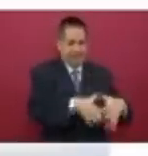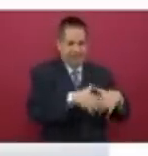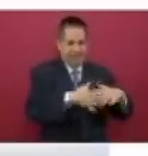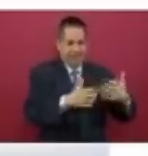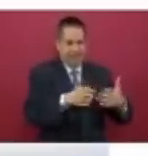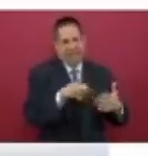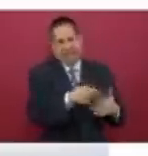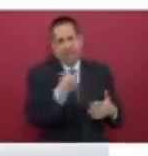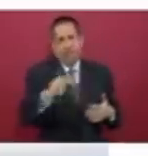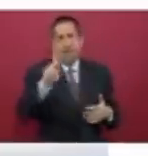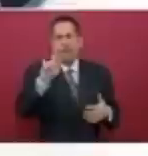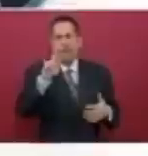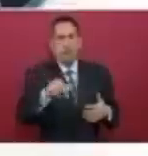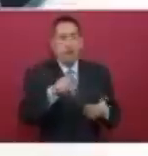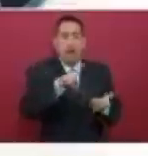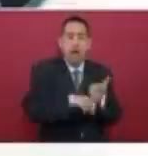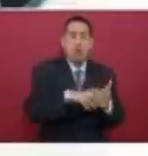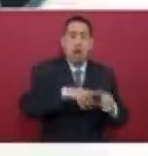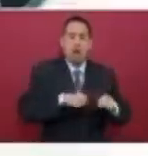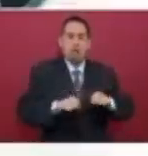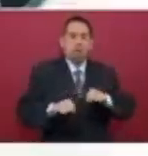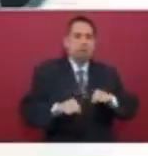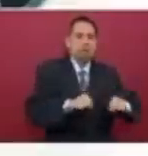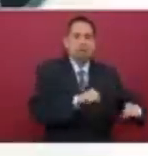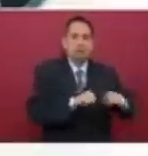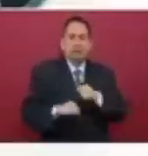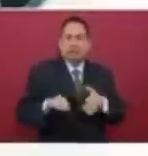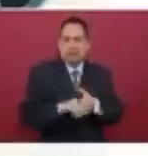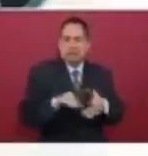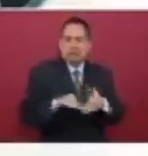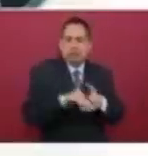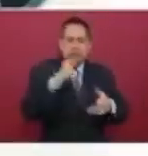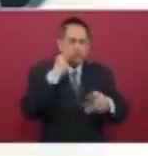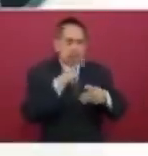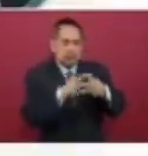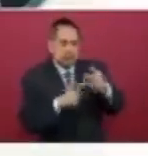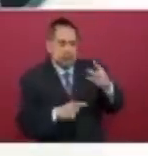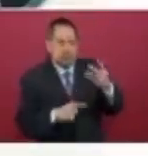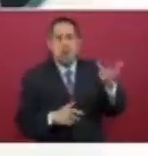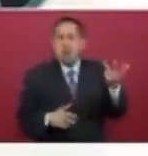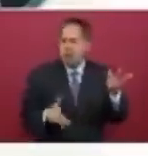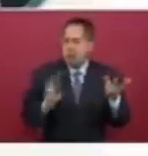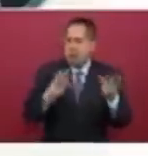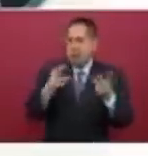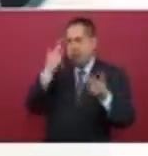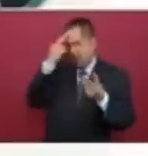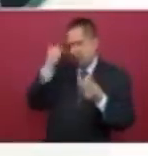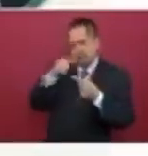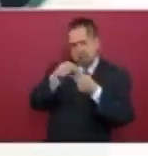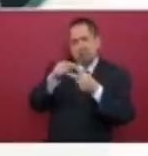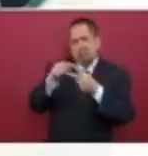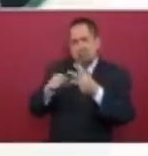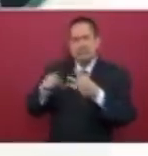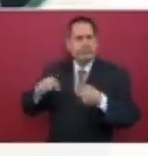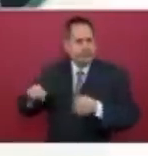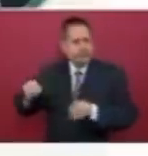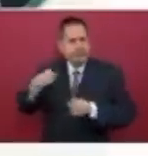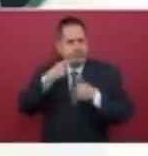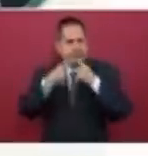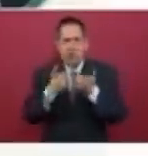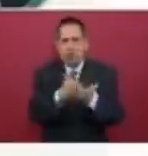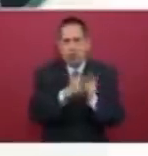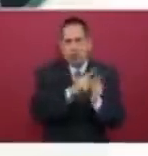zona sísmica podemos resumir que digamos estos son tres argumentos que hemos escuchado de distintos